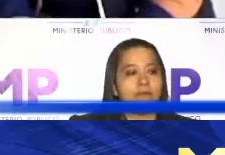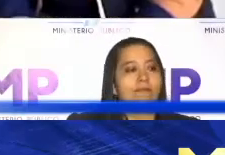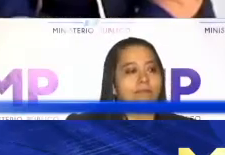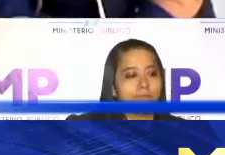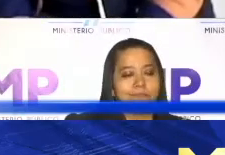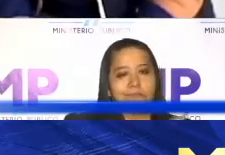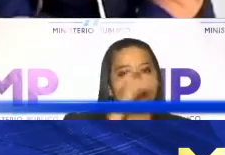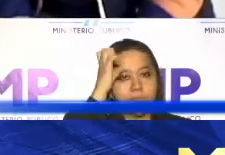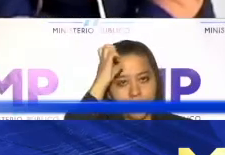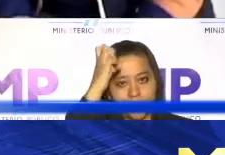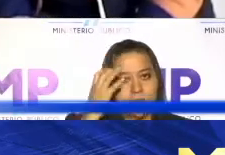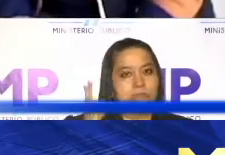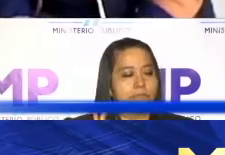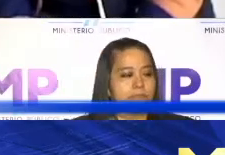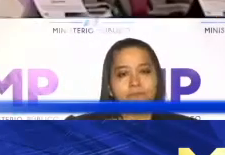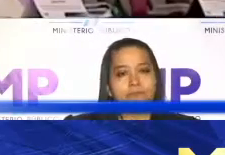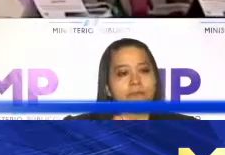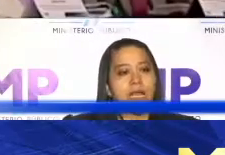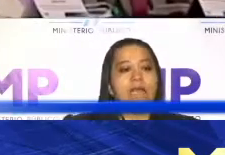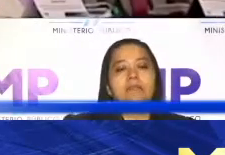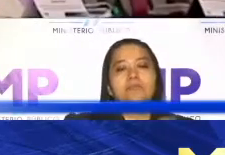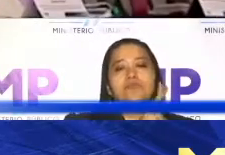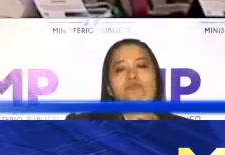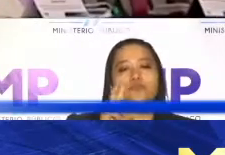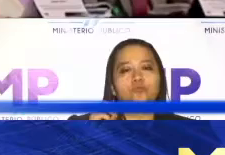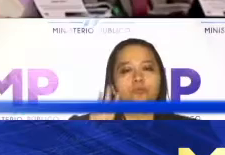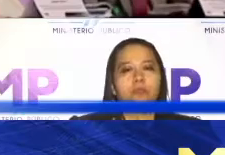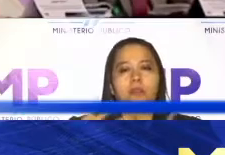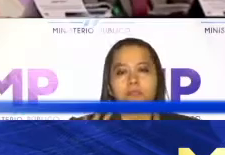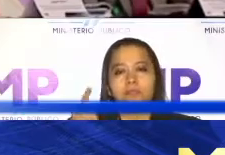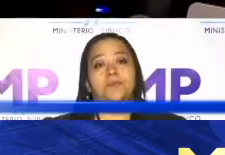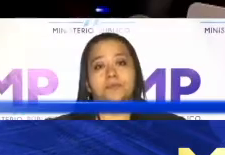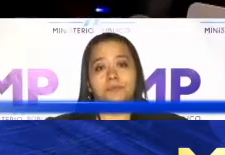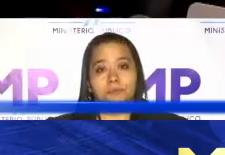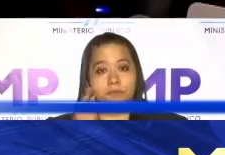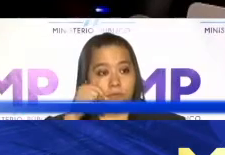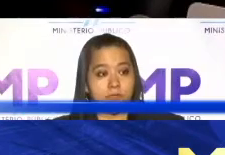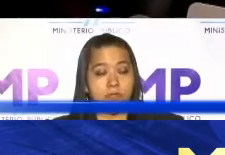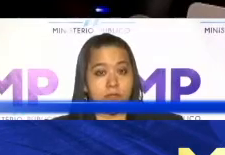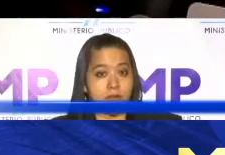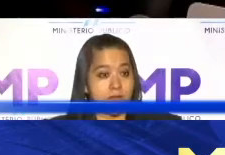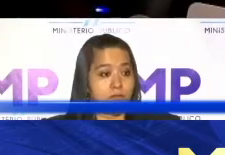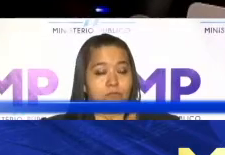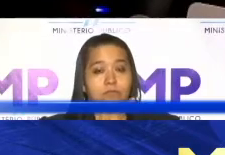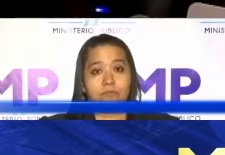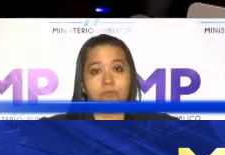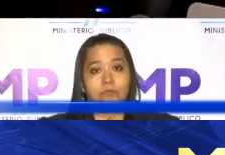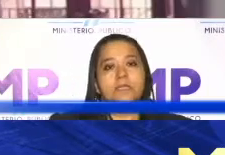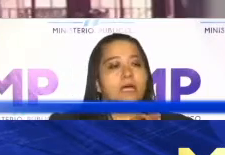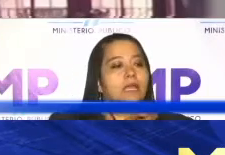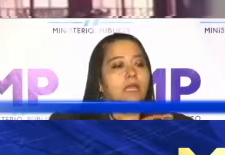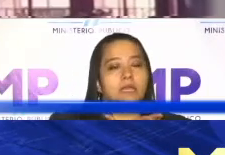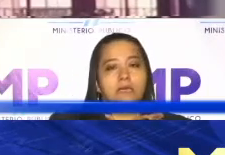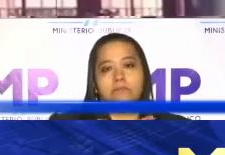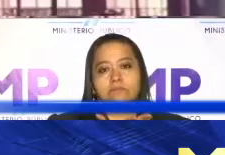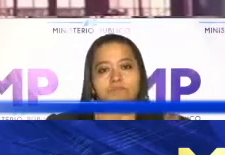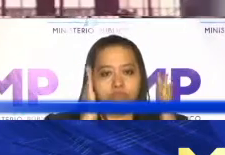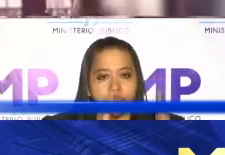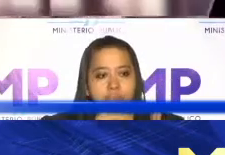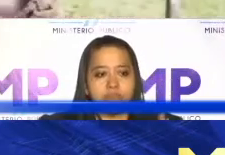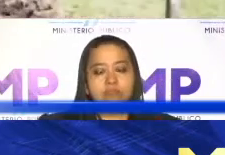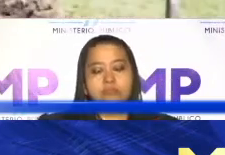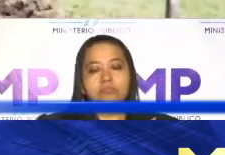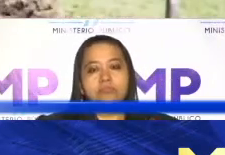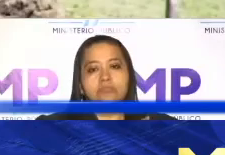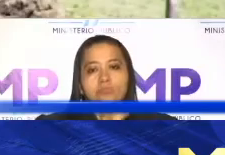vulnerables por medio de modelos como el MAIMI, MAINA y MAIJU. Otro de los logros ha sido la reducción de la mora fiscal por medio del modelo de